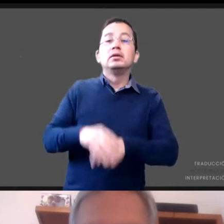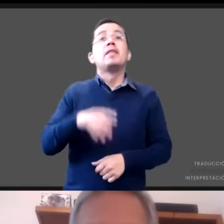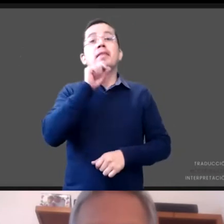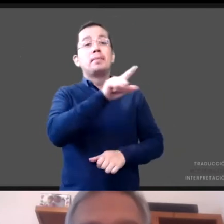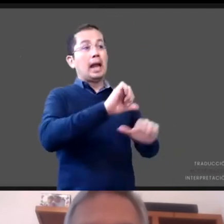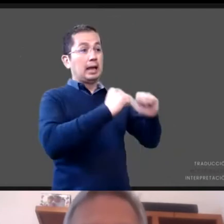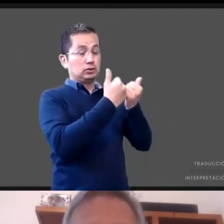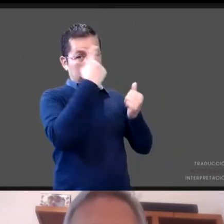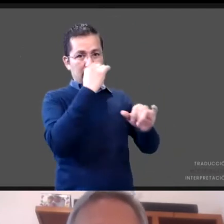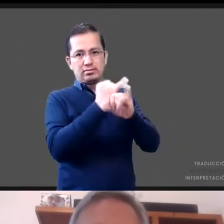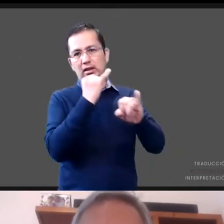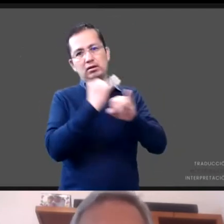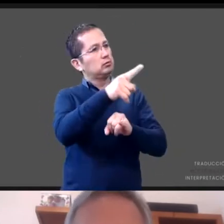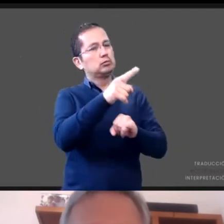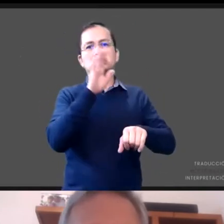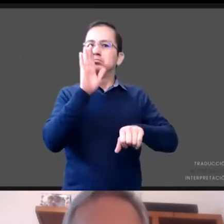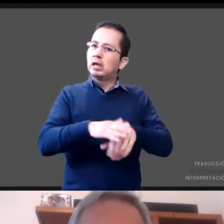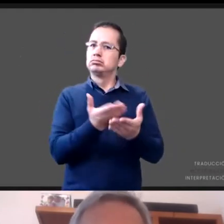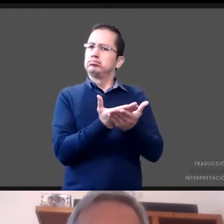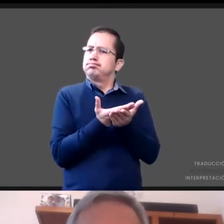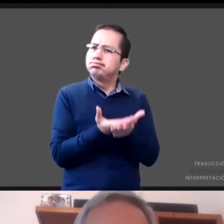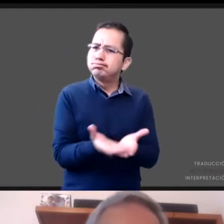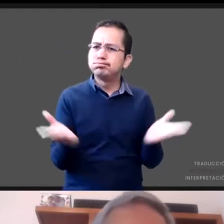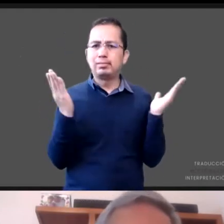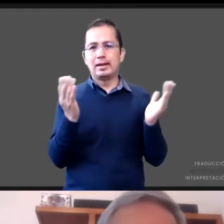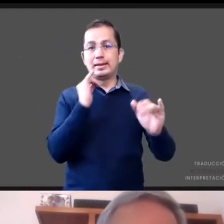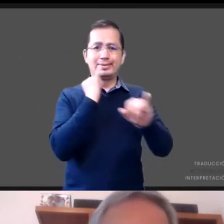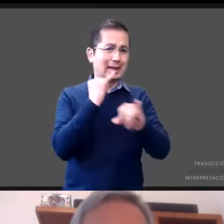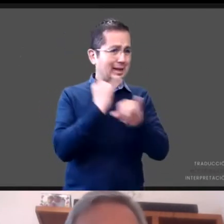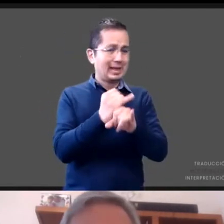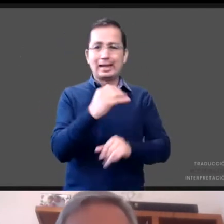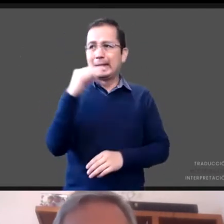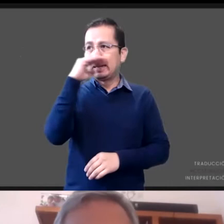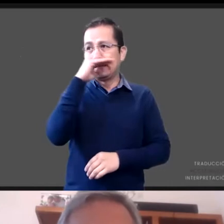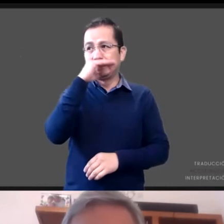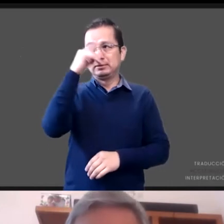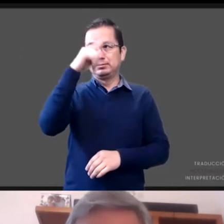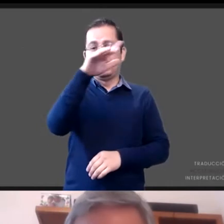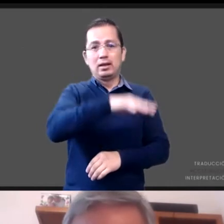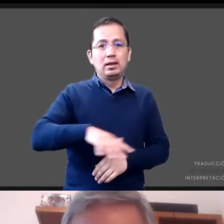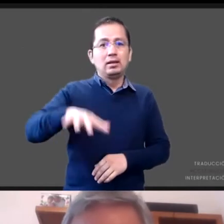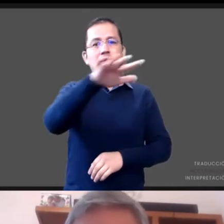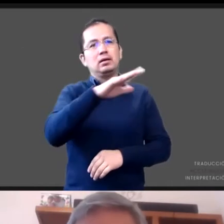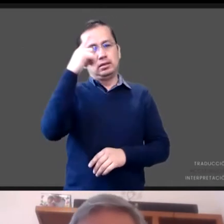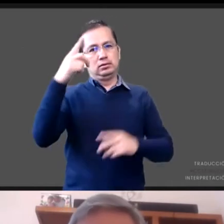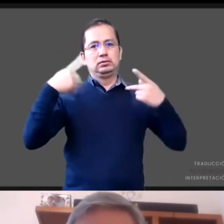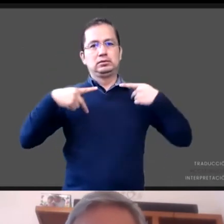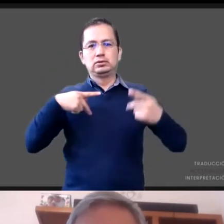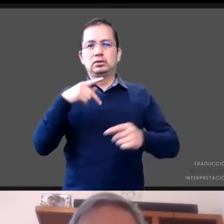a ampliar cobertura y a dar también planes gratuitos para contenidos educativos, no para todo lo demás, pero para